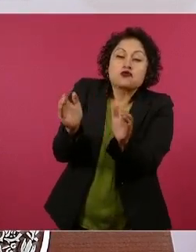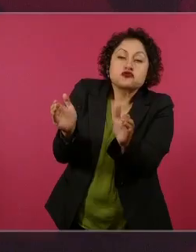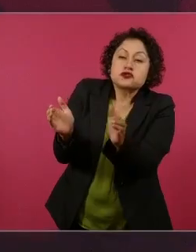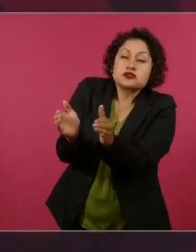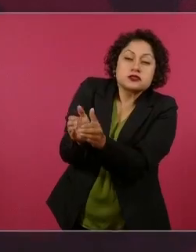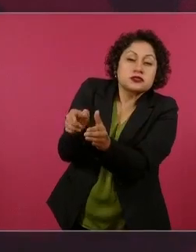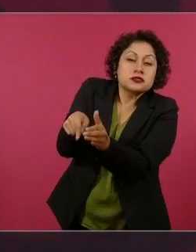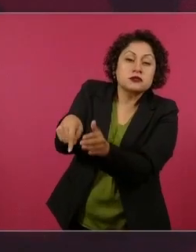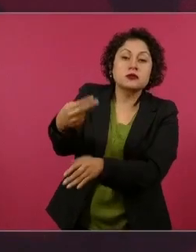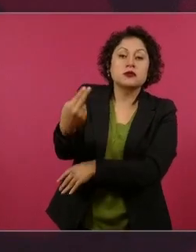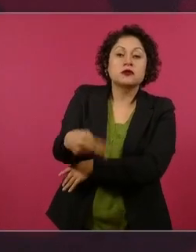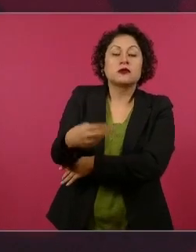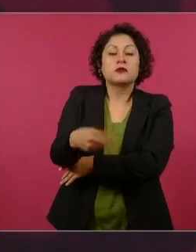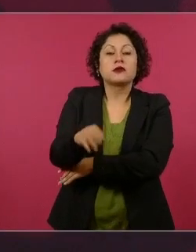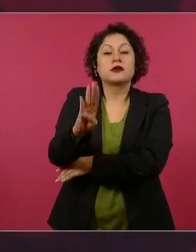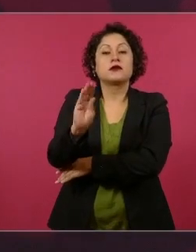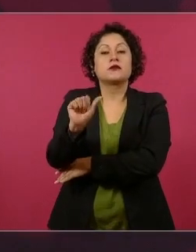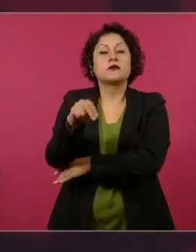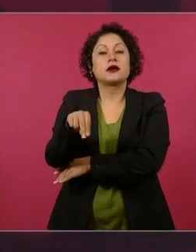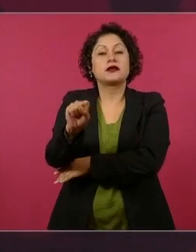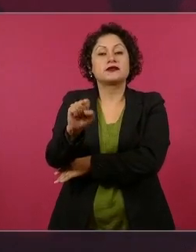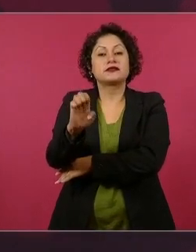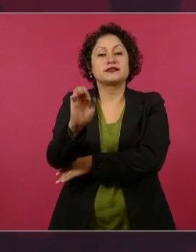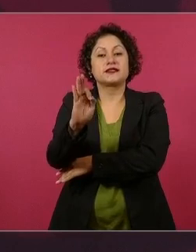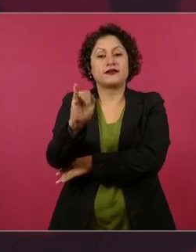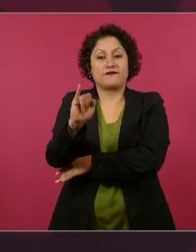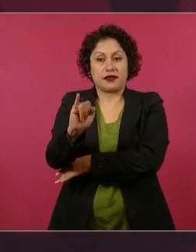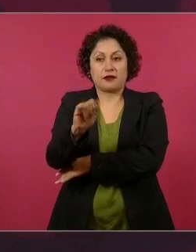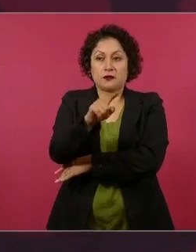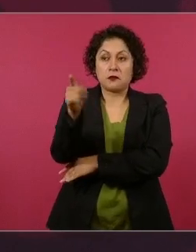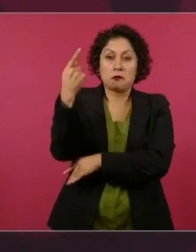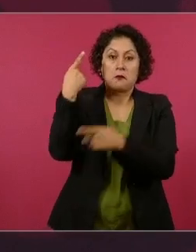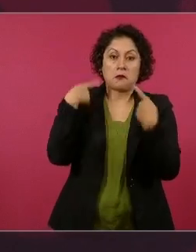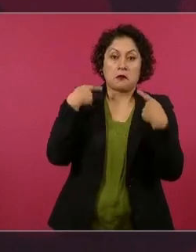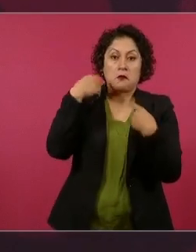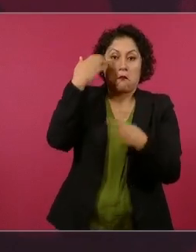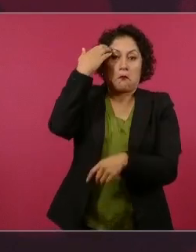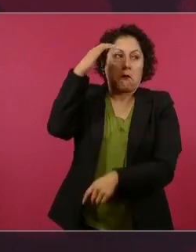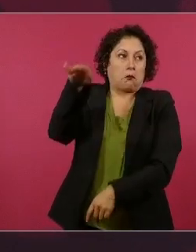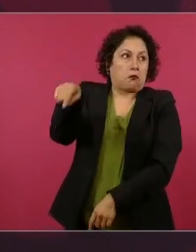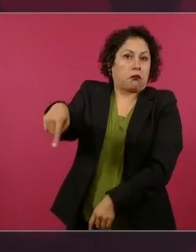sea, no tenía ni siquiera equipo propio.